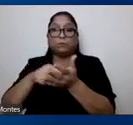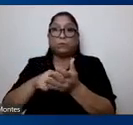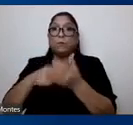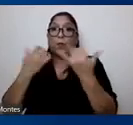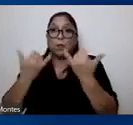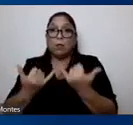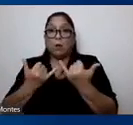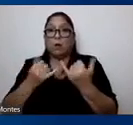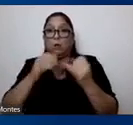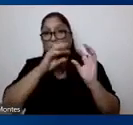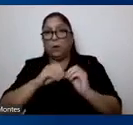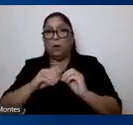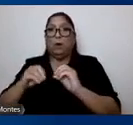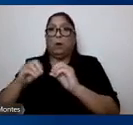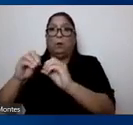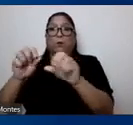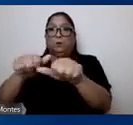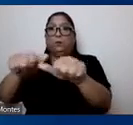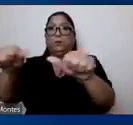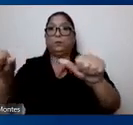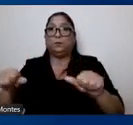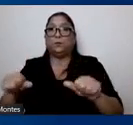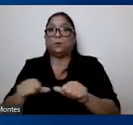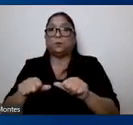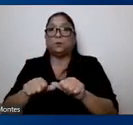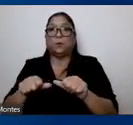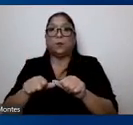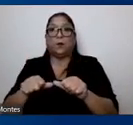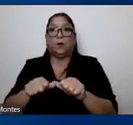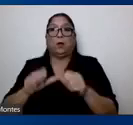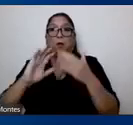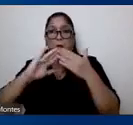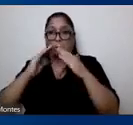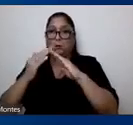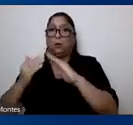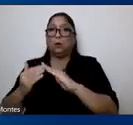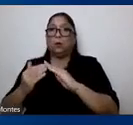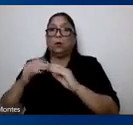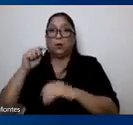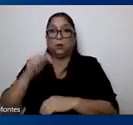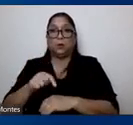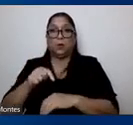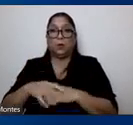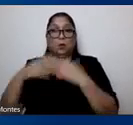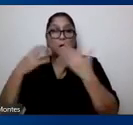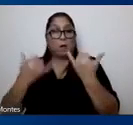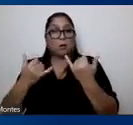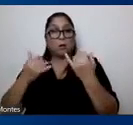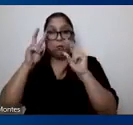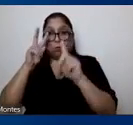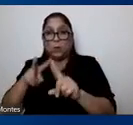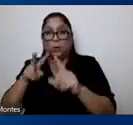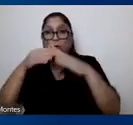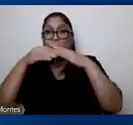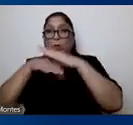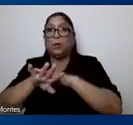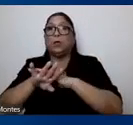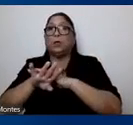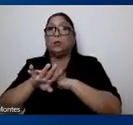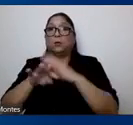estamos yendo a la área urbana. Entonces, aquí vamos a ingresar a la